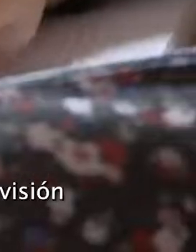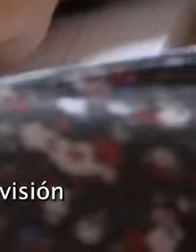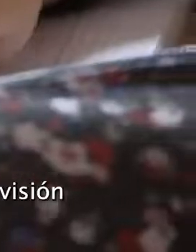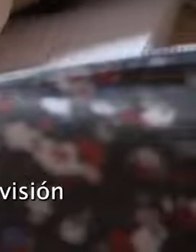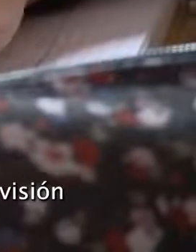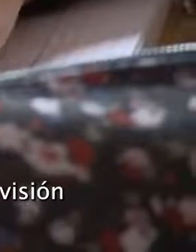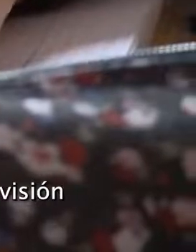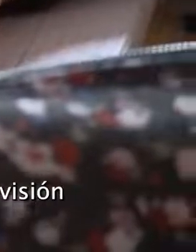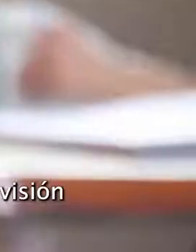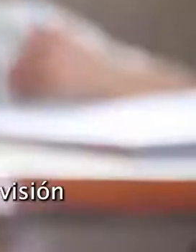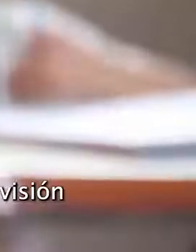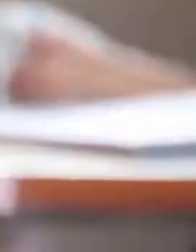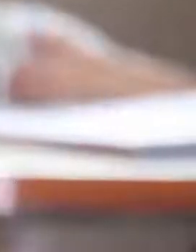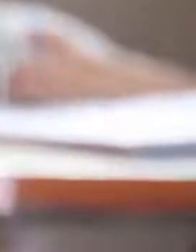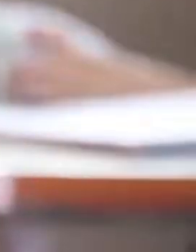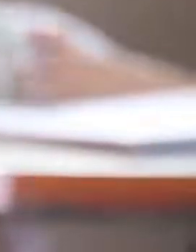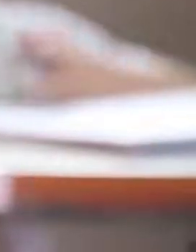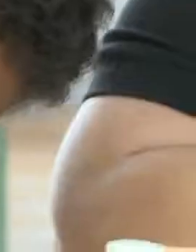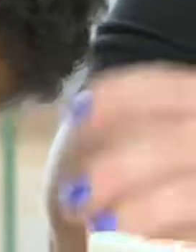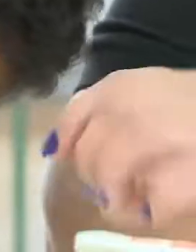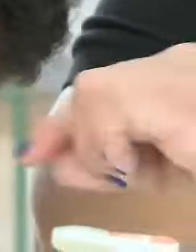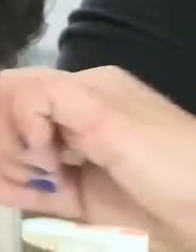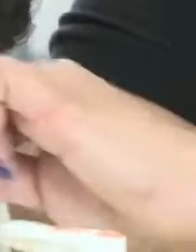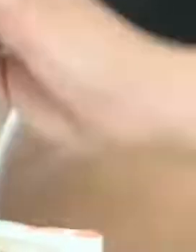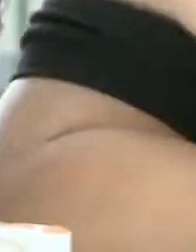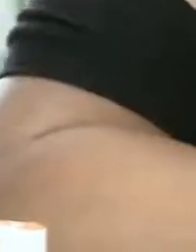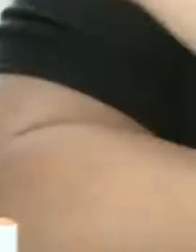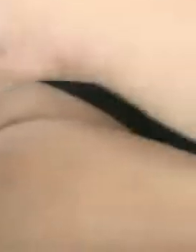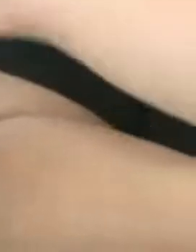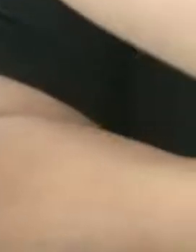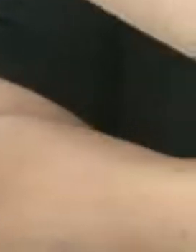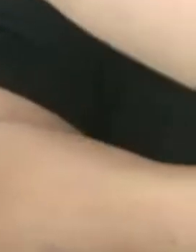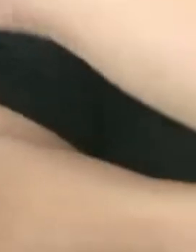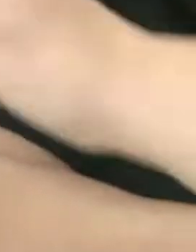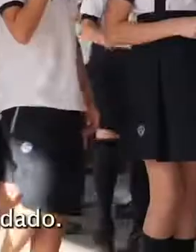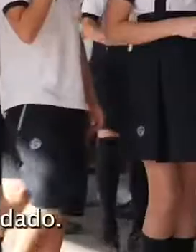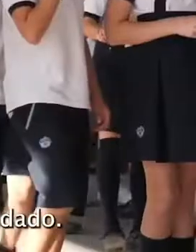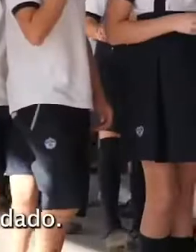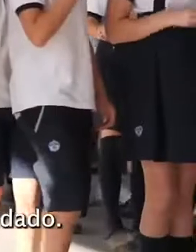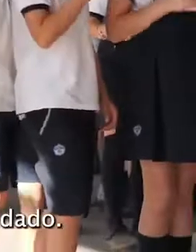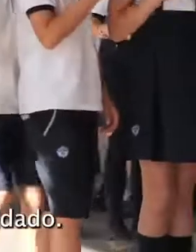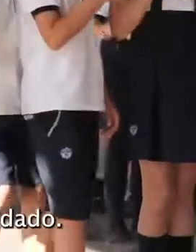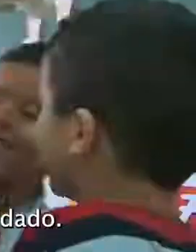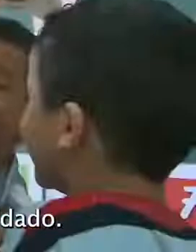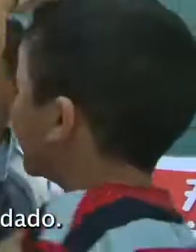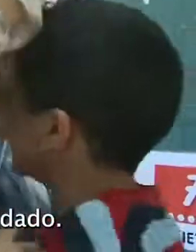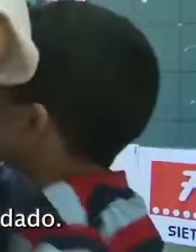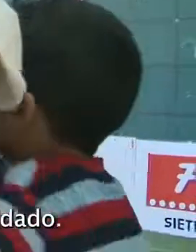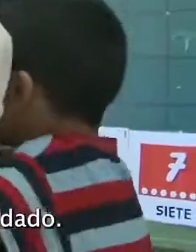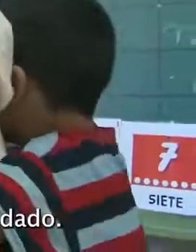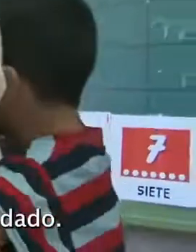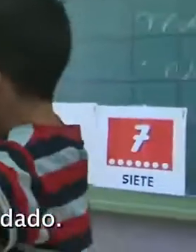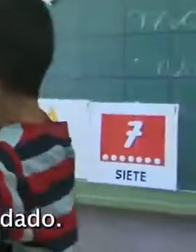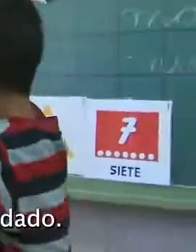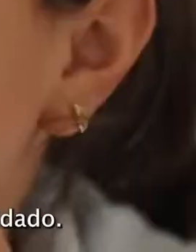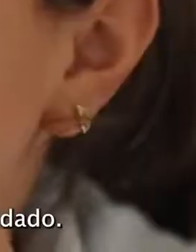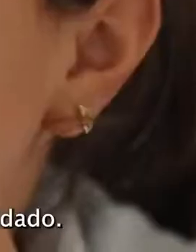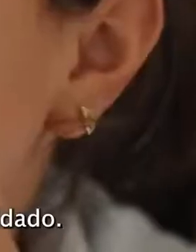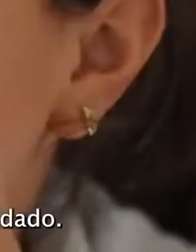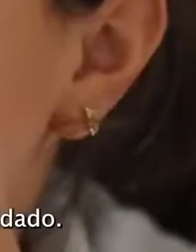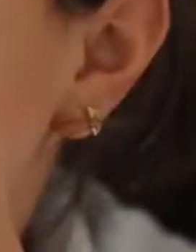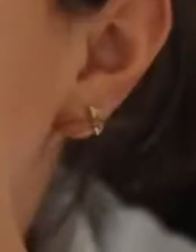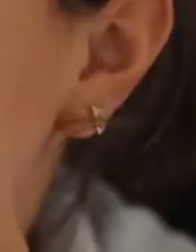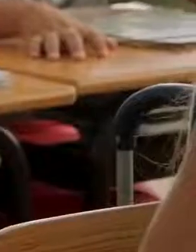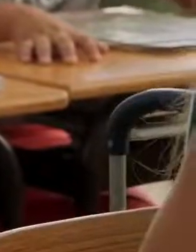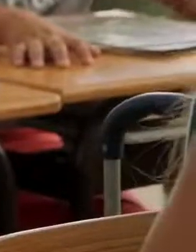derecho, con una visión amplia, conscientes de su fragilidad y competentes para abordar los retos globales desde la ética